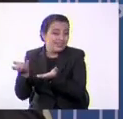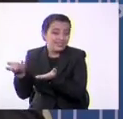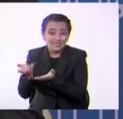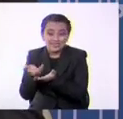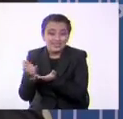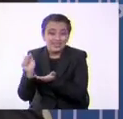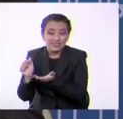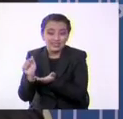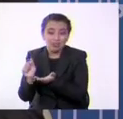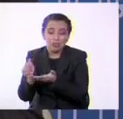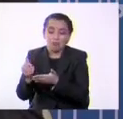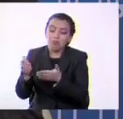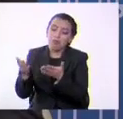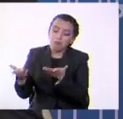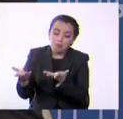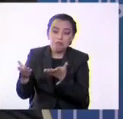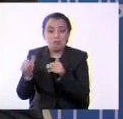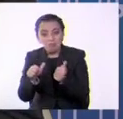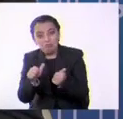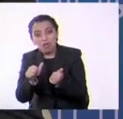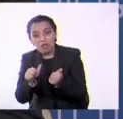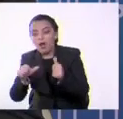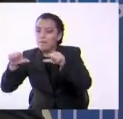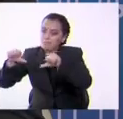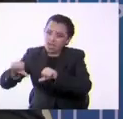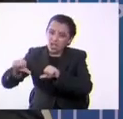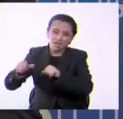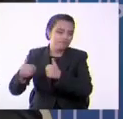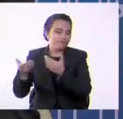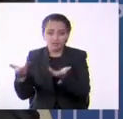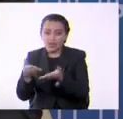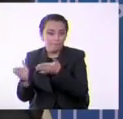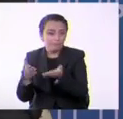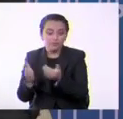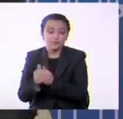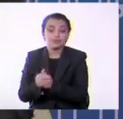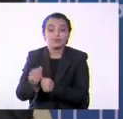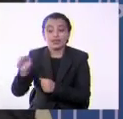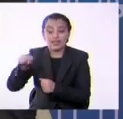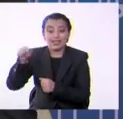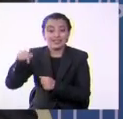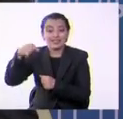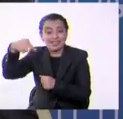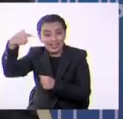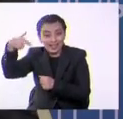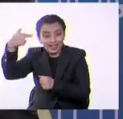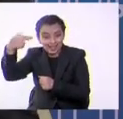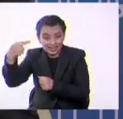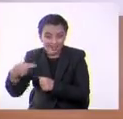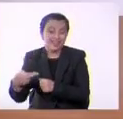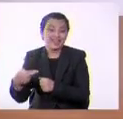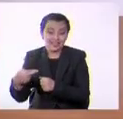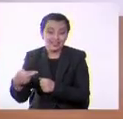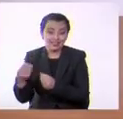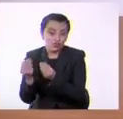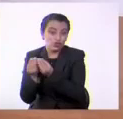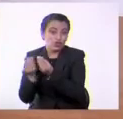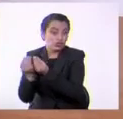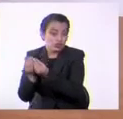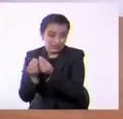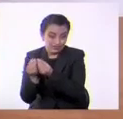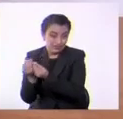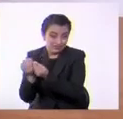tienen resistencia, pero que son parte de la realidad, de la cotidianidad también de las sociedades. Y en el avance de